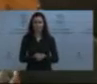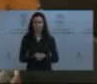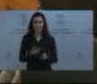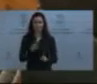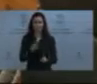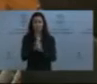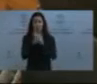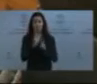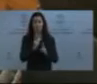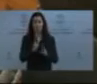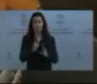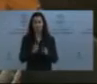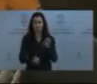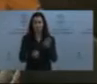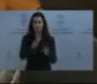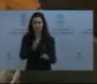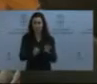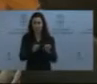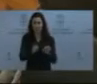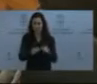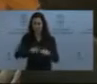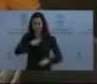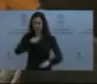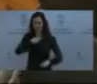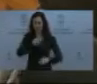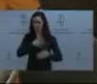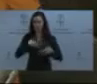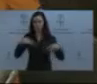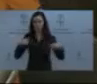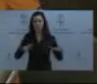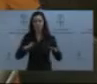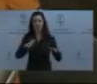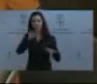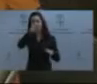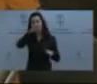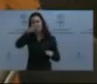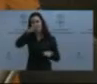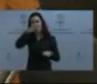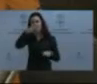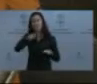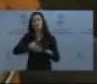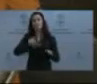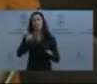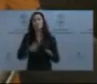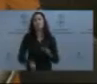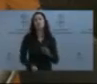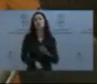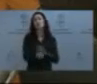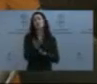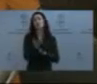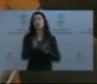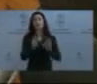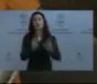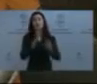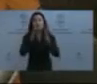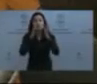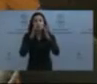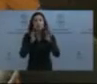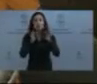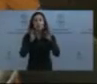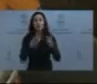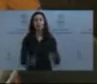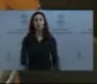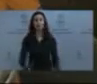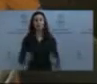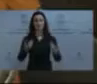impugnar ante los tribunales civiles todas aquellas renuncias que se hubiesen podido producir. Pero, desde luego, no es responsabilidad